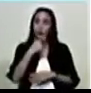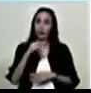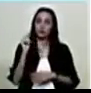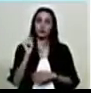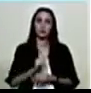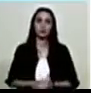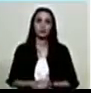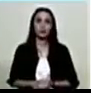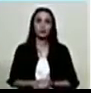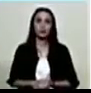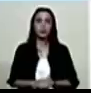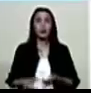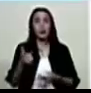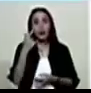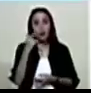Atención, también informo,